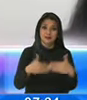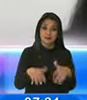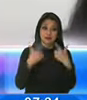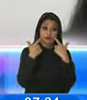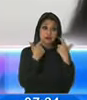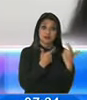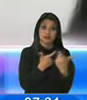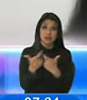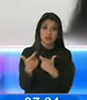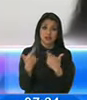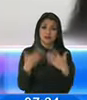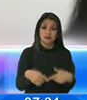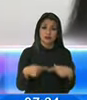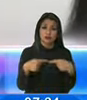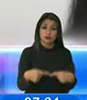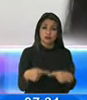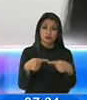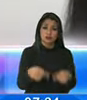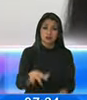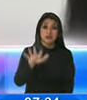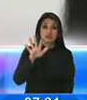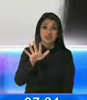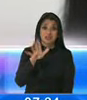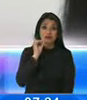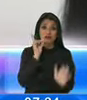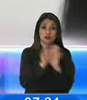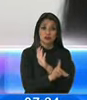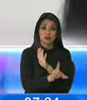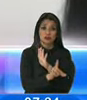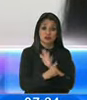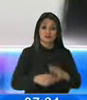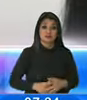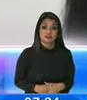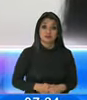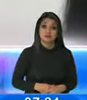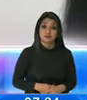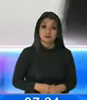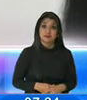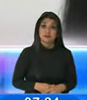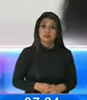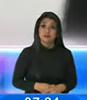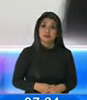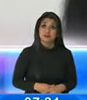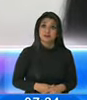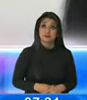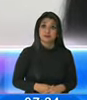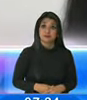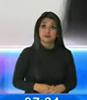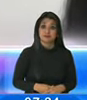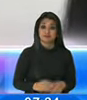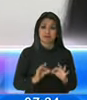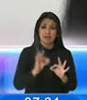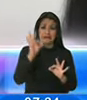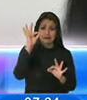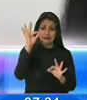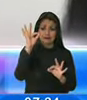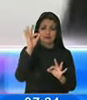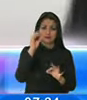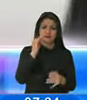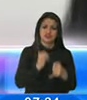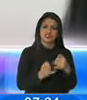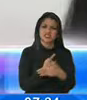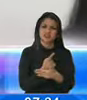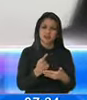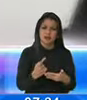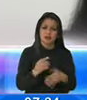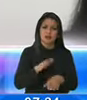fiscalía tuvo diariamente 5 procedimientos directos, lo que son lesiones. Entonces se maneja a un nivel realmente alto,